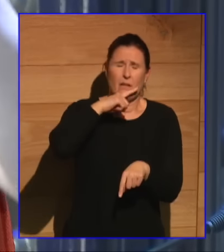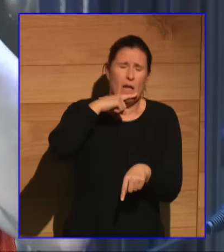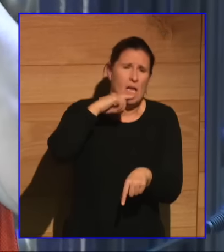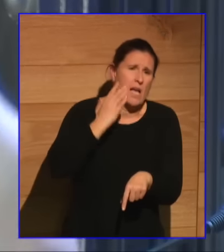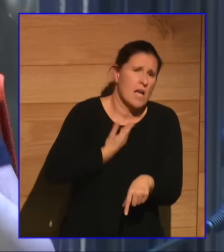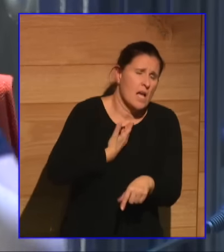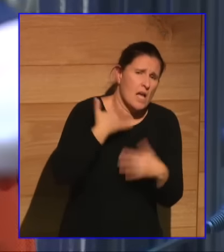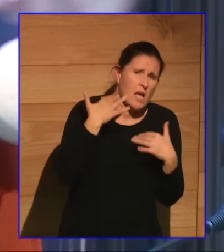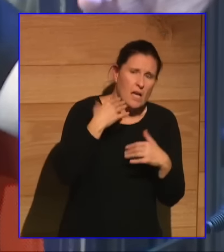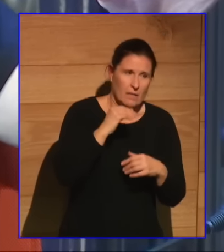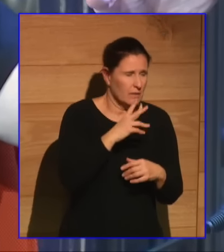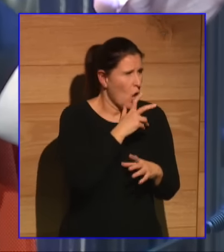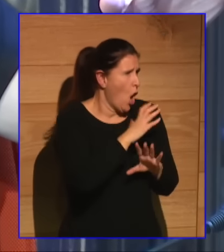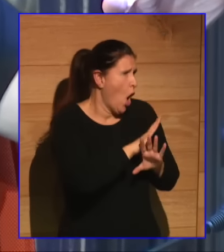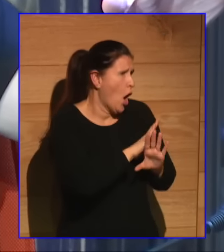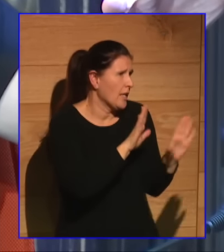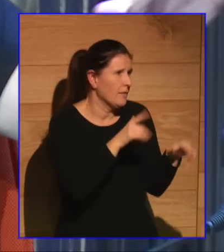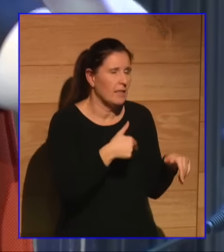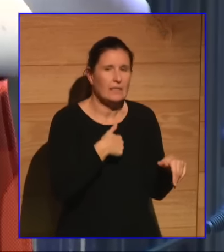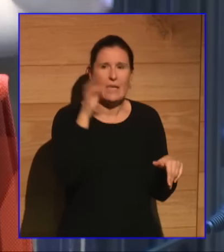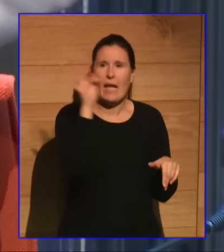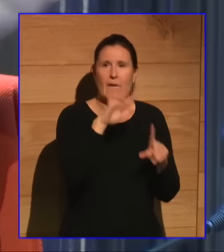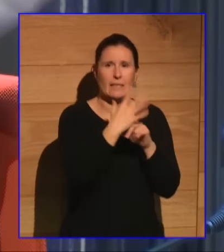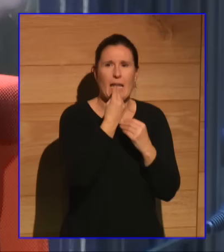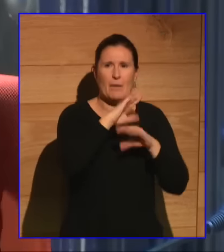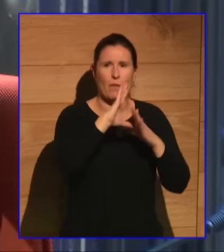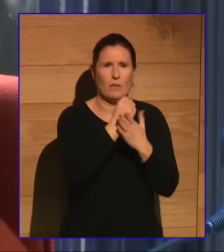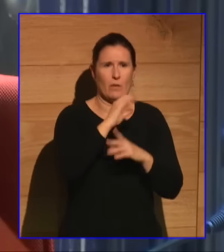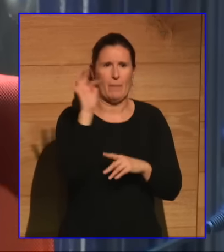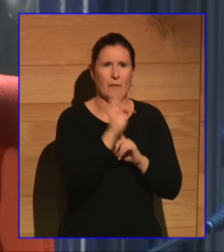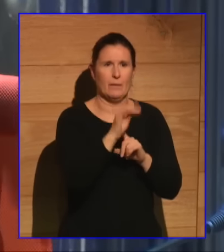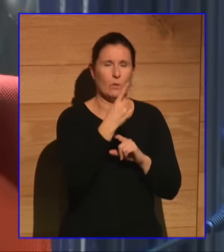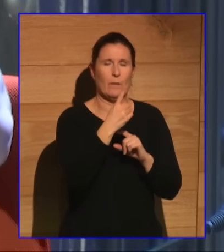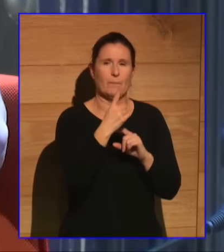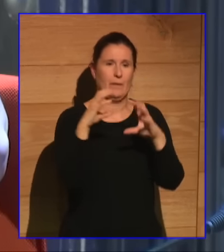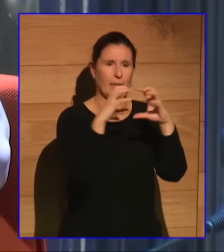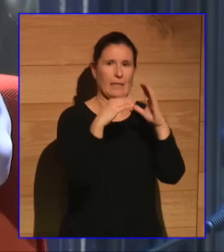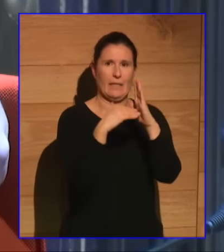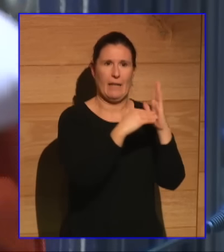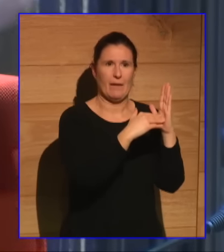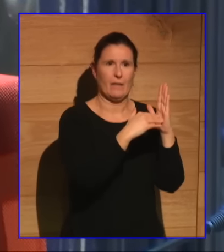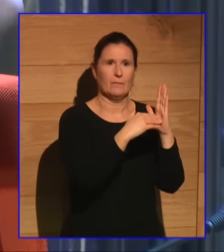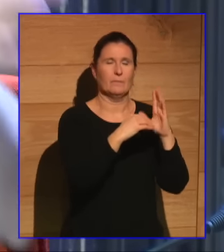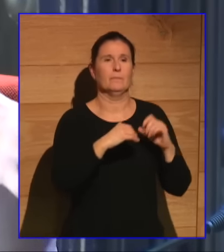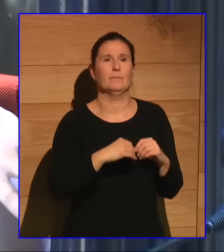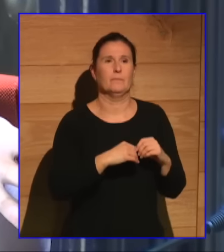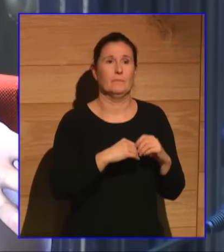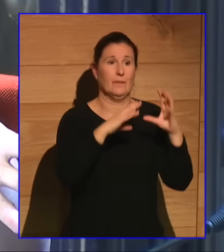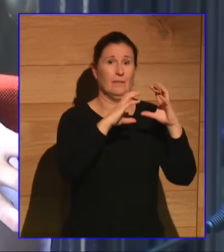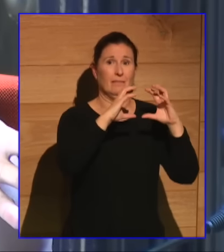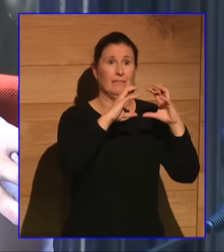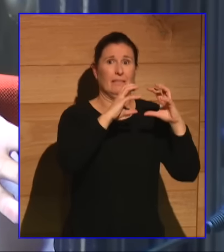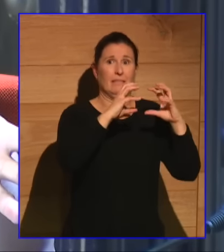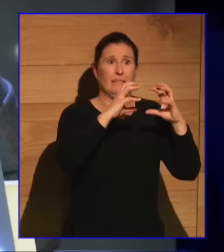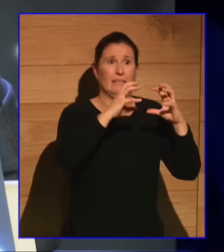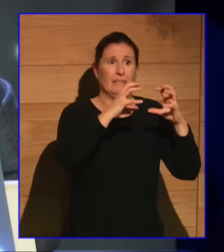Sí, o sea, horrible. Pensad, la mejor escena de toda la película, ¿vale? Tenemos una caravana de esas que se doblan en dos, y que se va a caer. Sobre todo